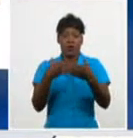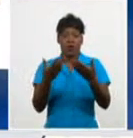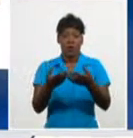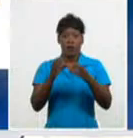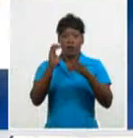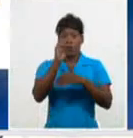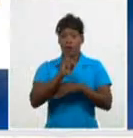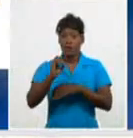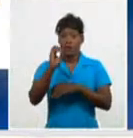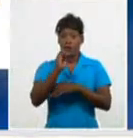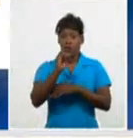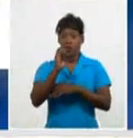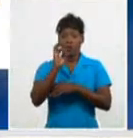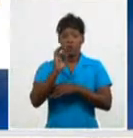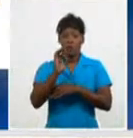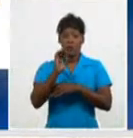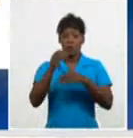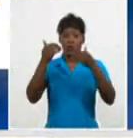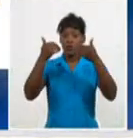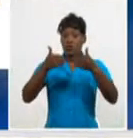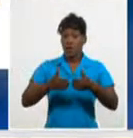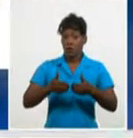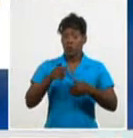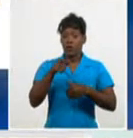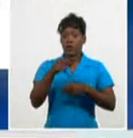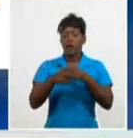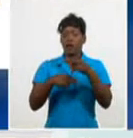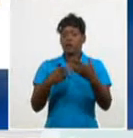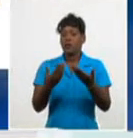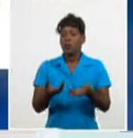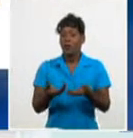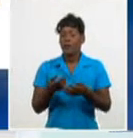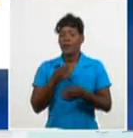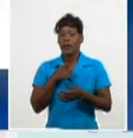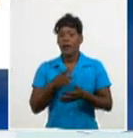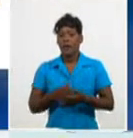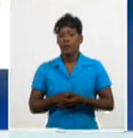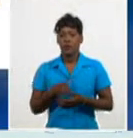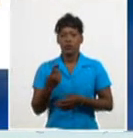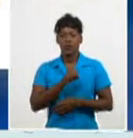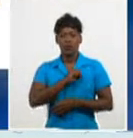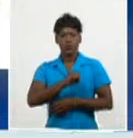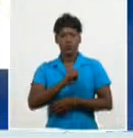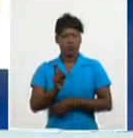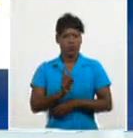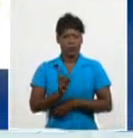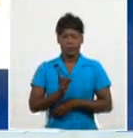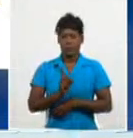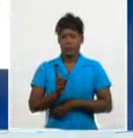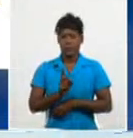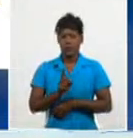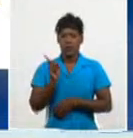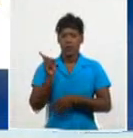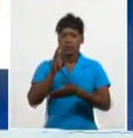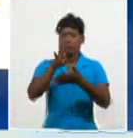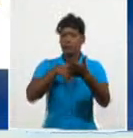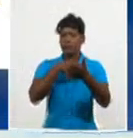de la Salud y demás, que a diferencia, no se asusten, no es un gráfico para